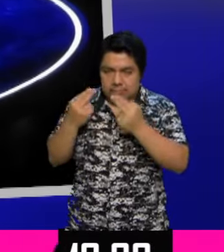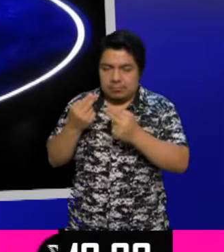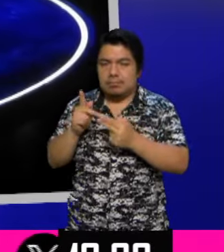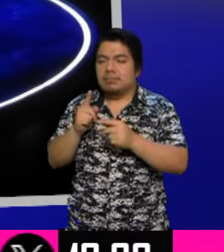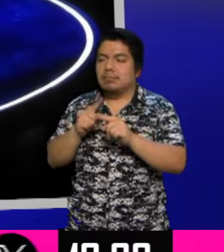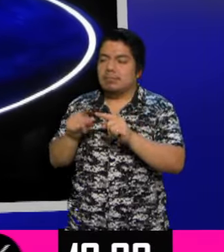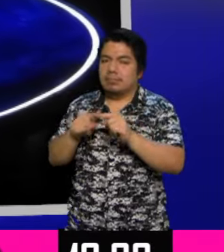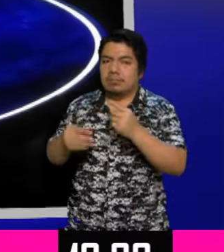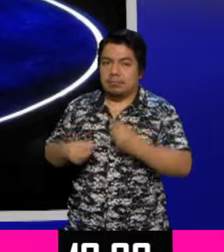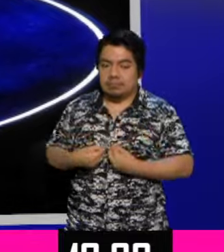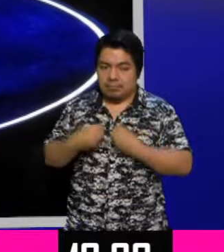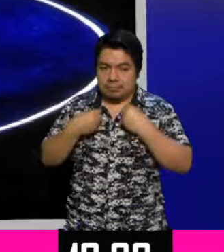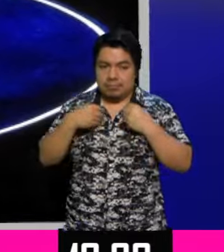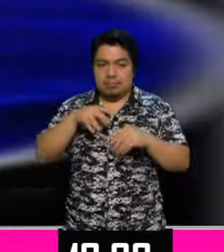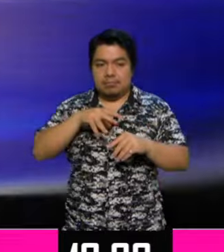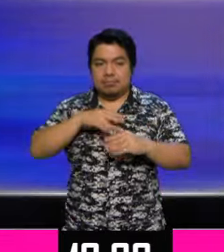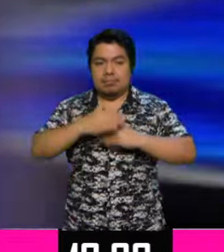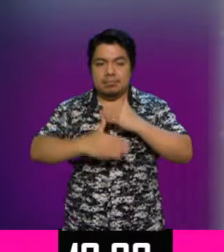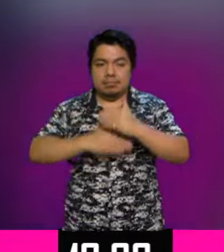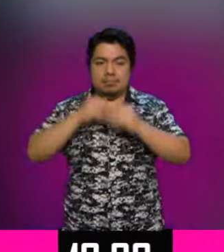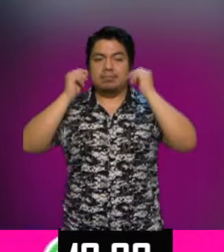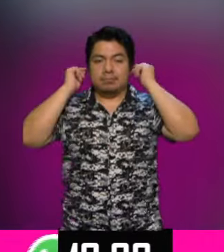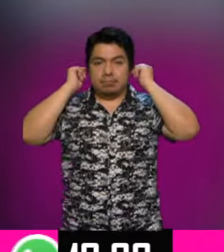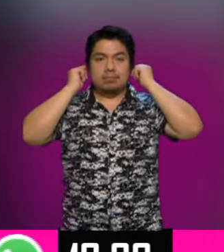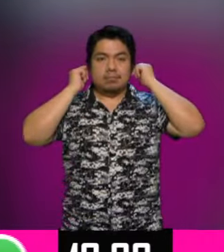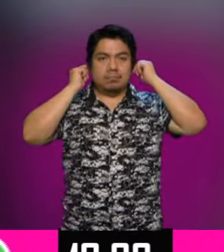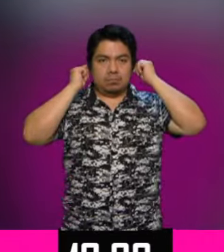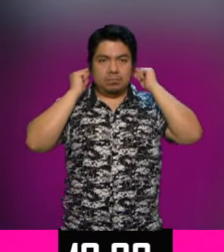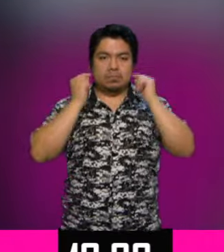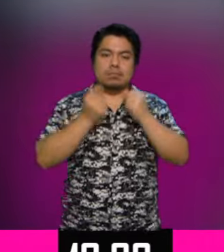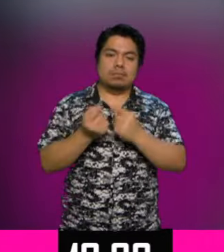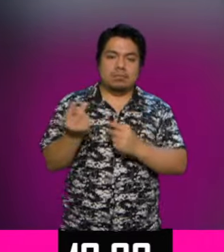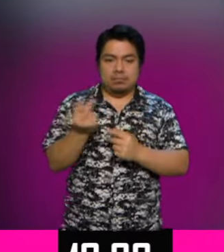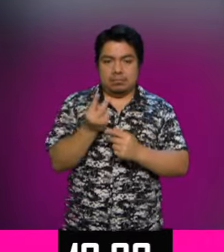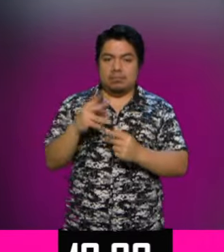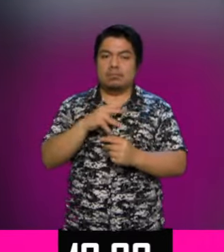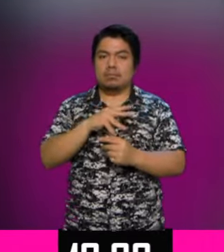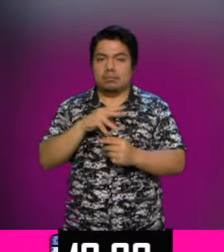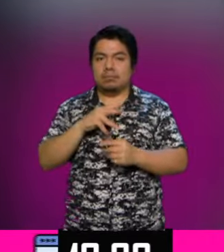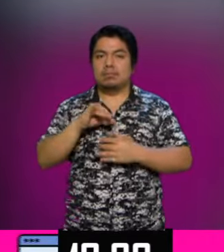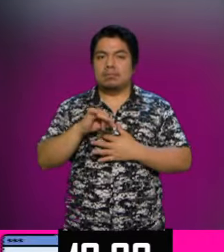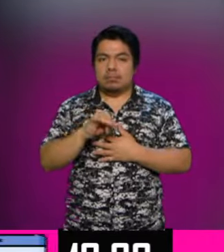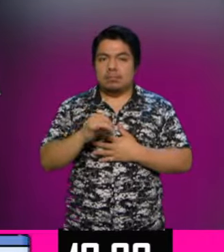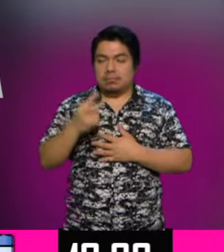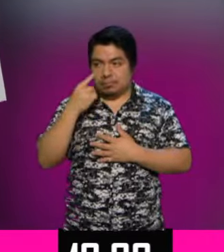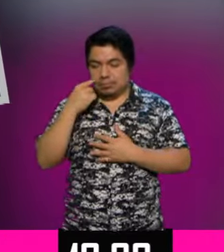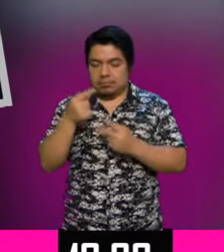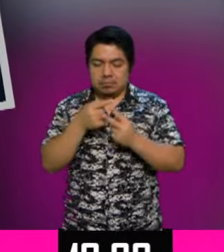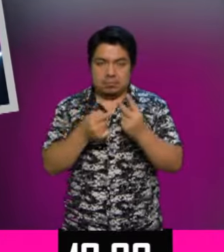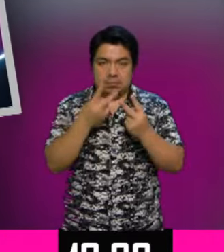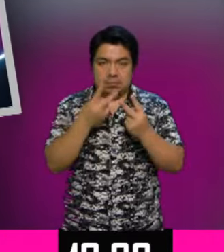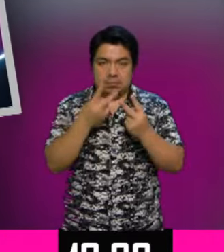vicisitudes de cómo ella está en el proceso de generar. Ah, o sea, viene con plus. Viene con plus. Viene con plus. O sea, tiene las dos posturas, o sea, claro, la obra